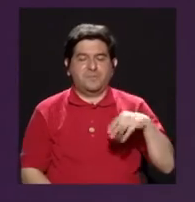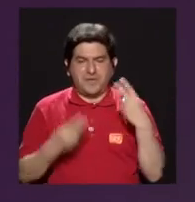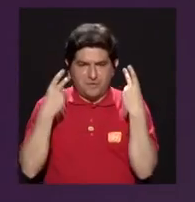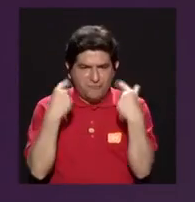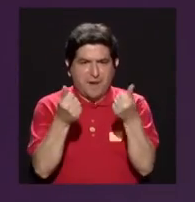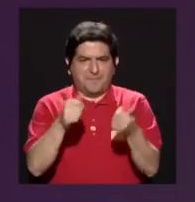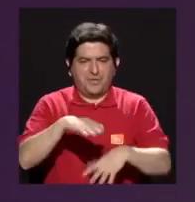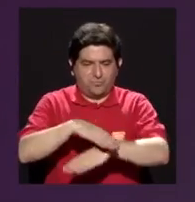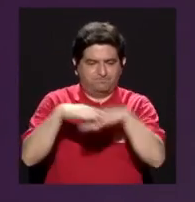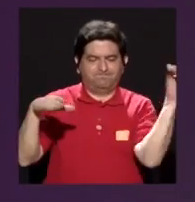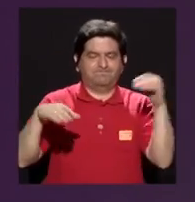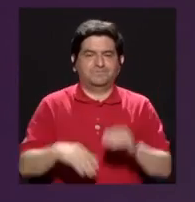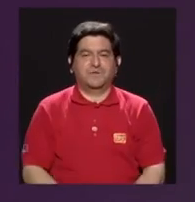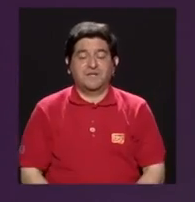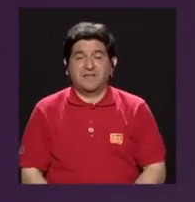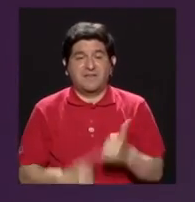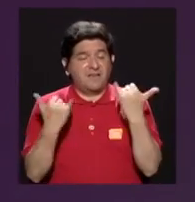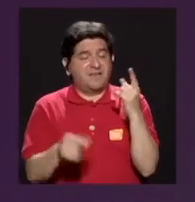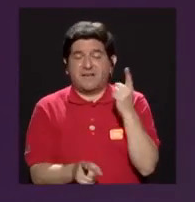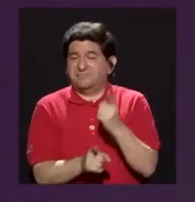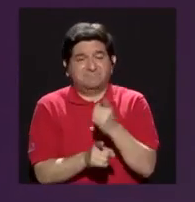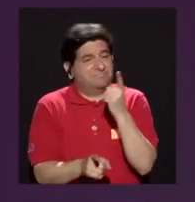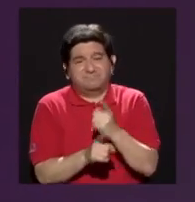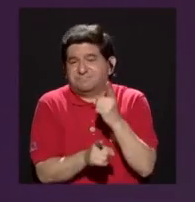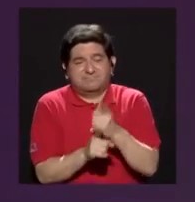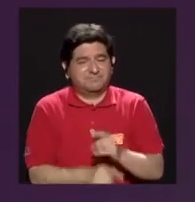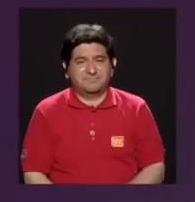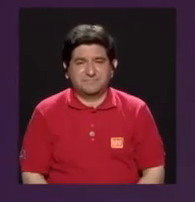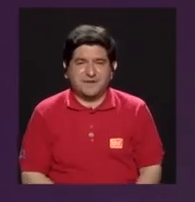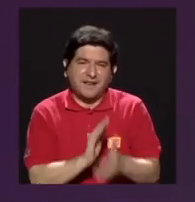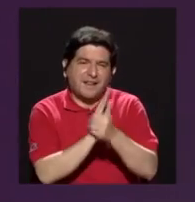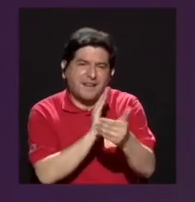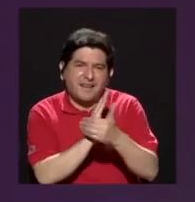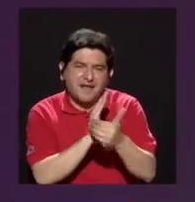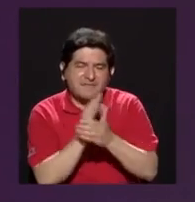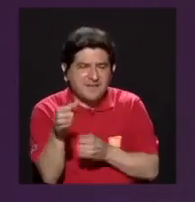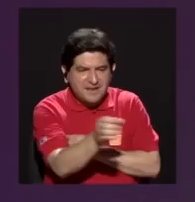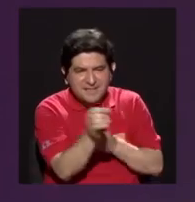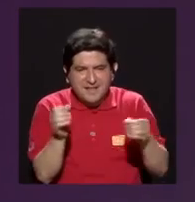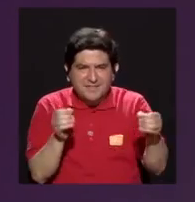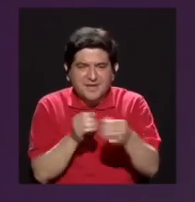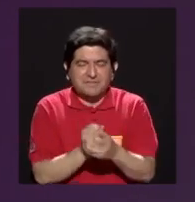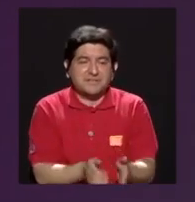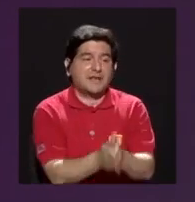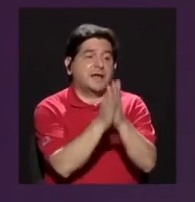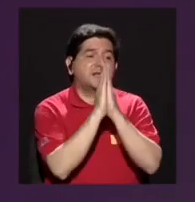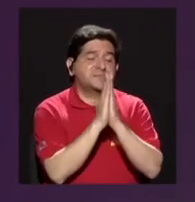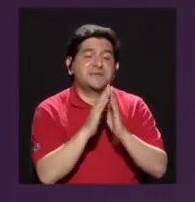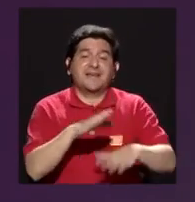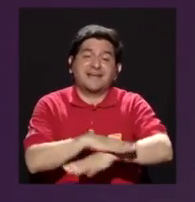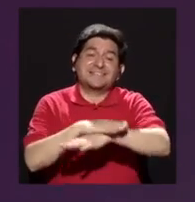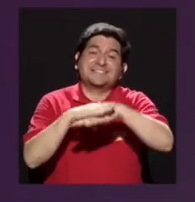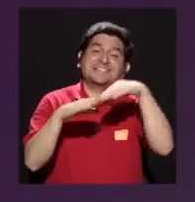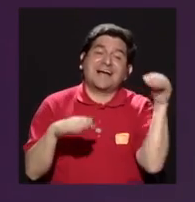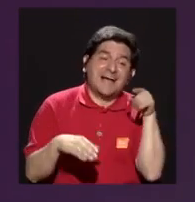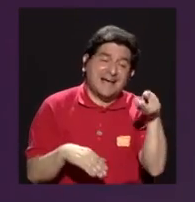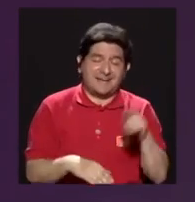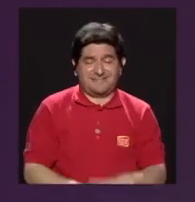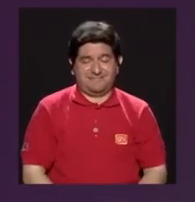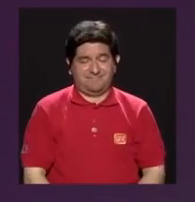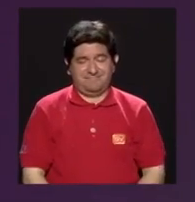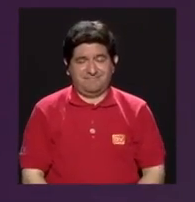y es como improcedente en cuanto a que la capacidad de la oficina es solicitarle la retirada de la denuncia